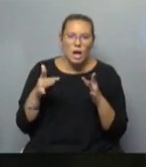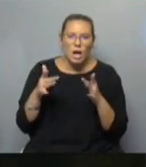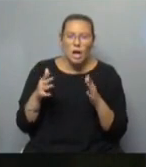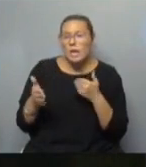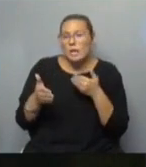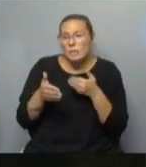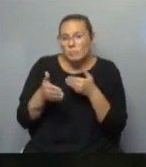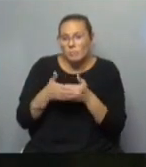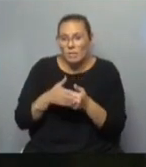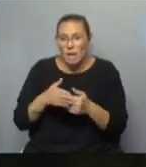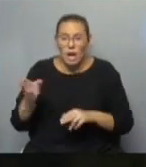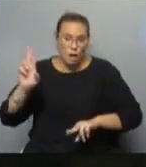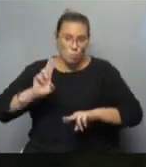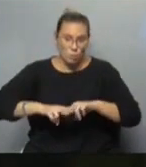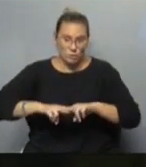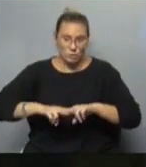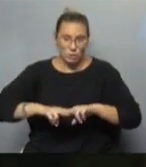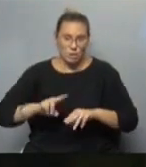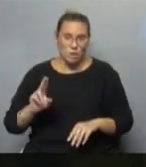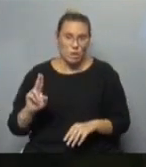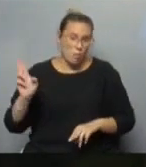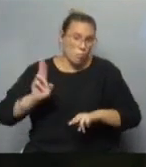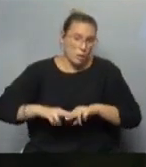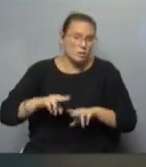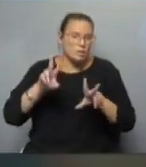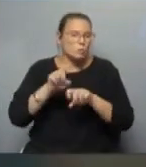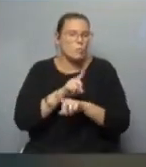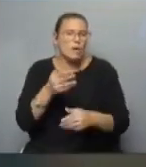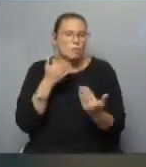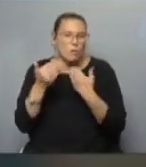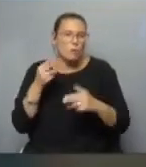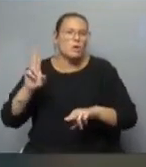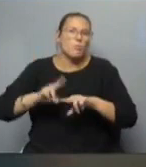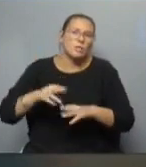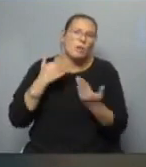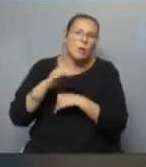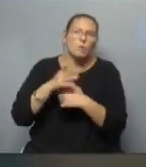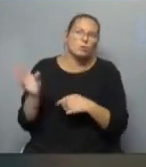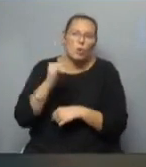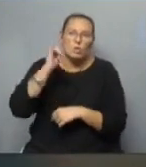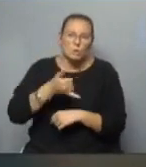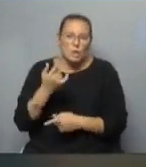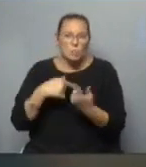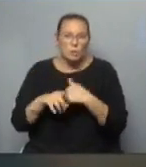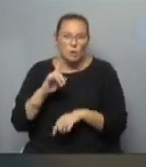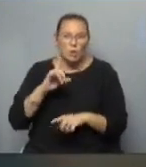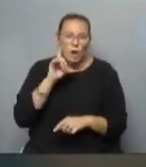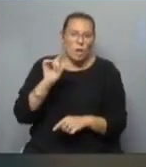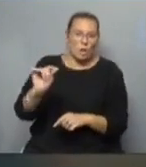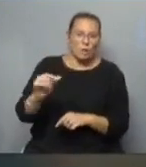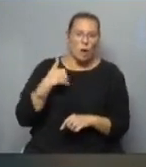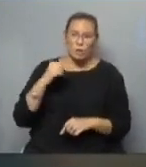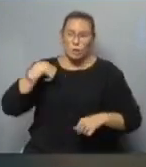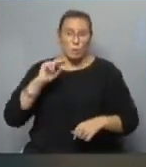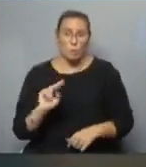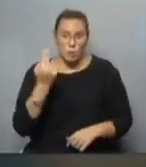muerte. Bueno, la muerte es tabú, pero de la muerte hablamos sí, todos. Es cierto, la pero muerte de, es tabú. La muerte está lejos, nadie dice yo me